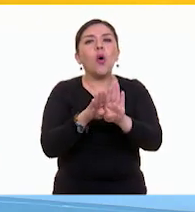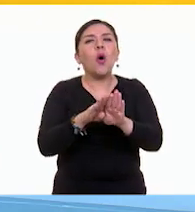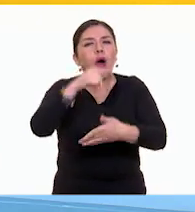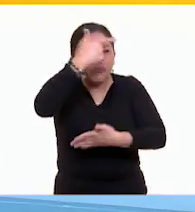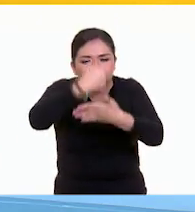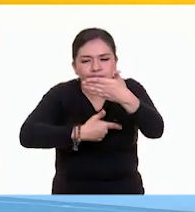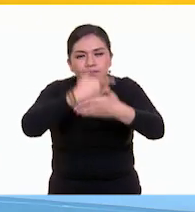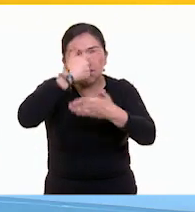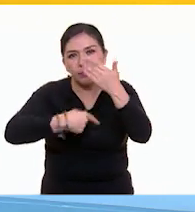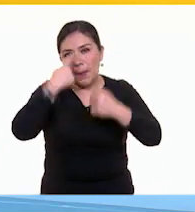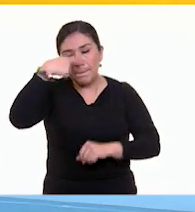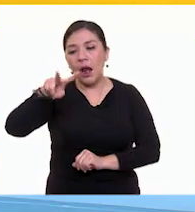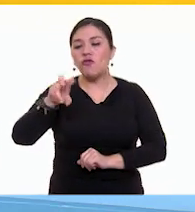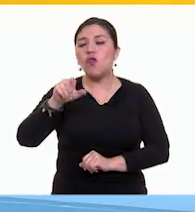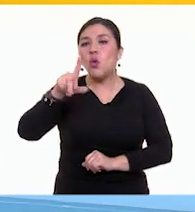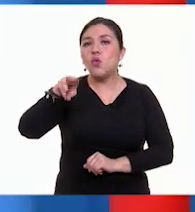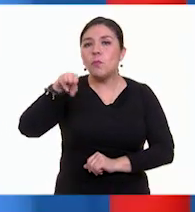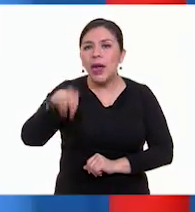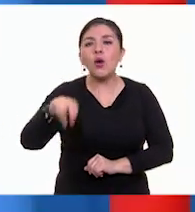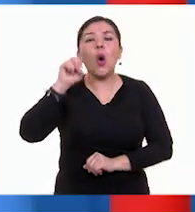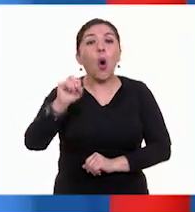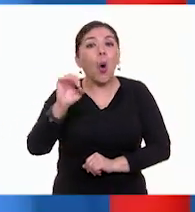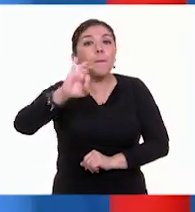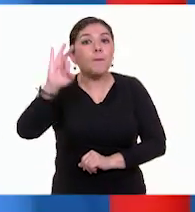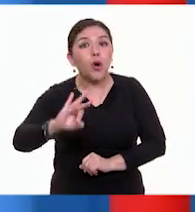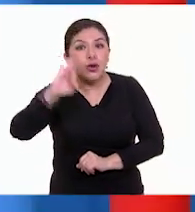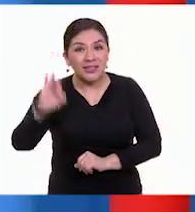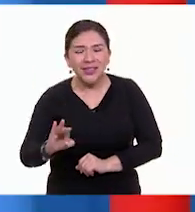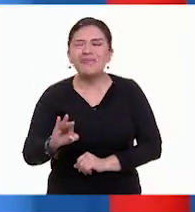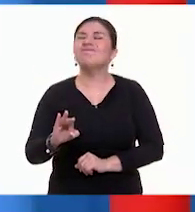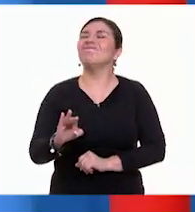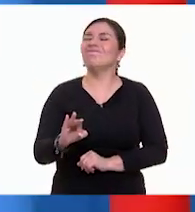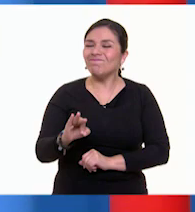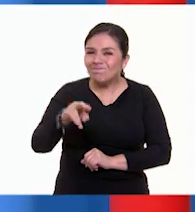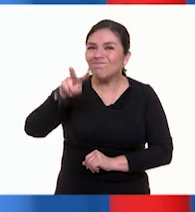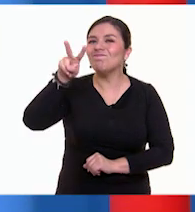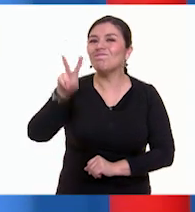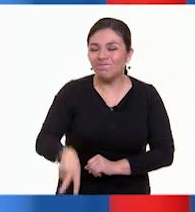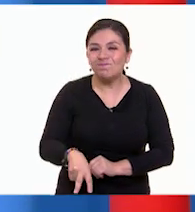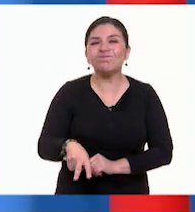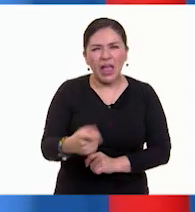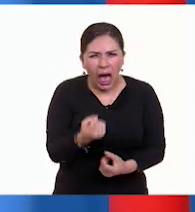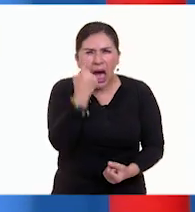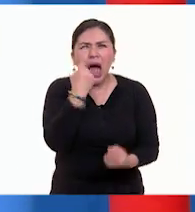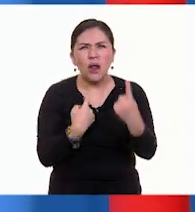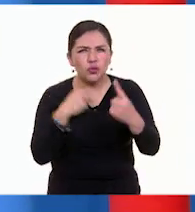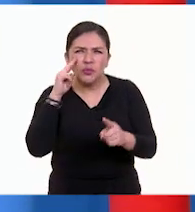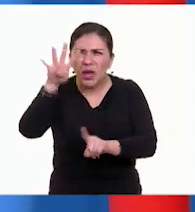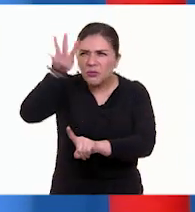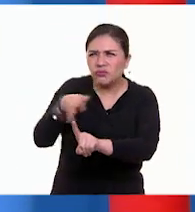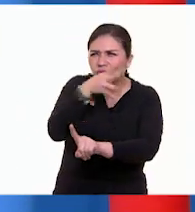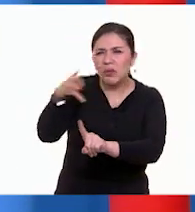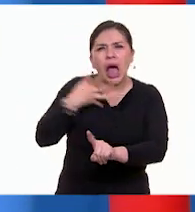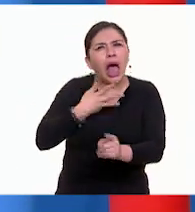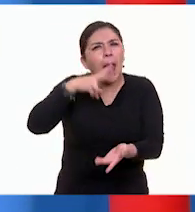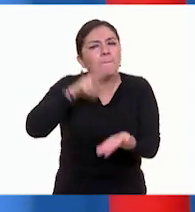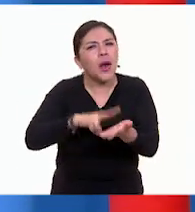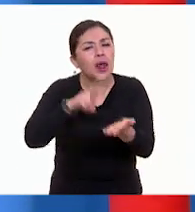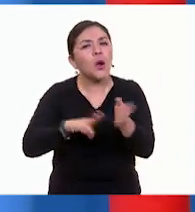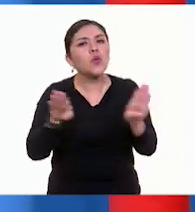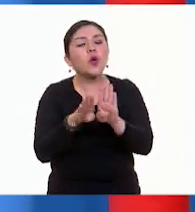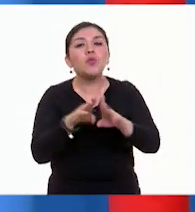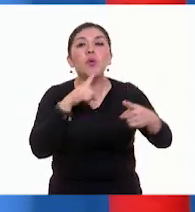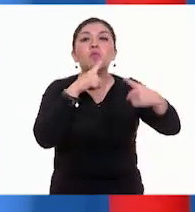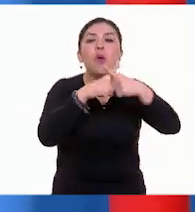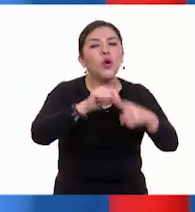del volumen o en la proporcionalidad. Es cierto, maestra. En algunas de las tablas que completamos había valores que eran